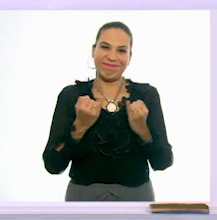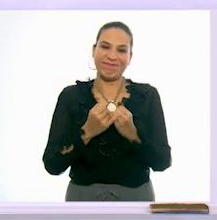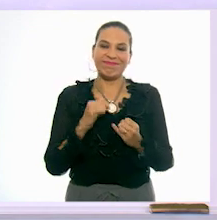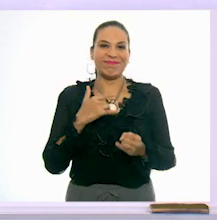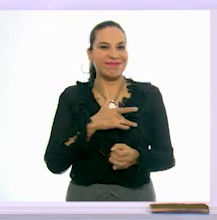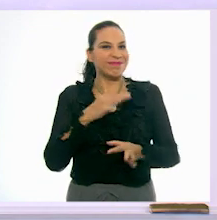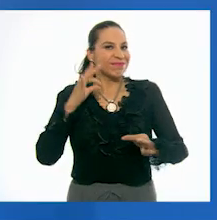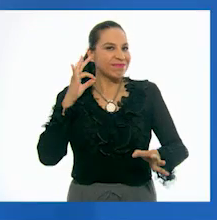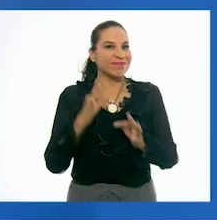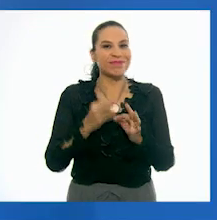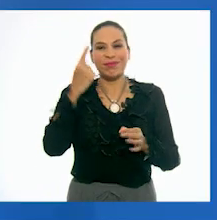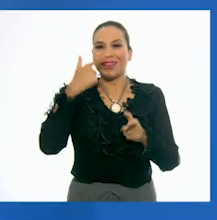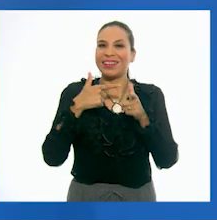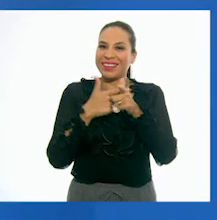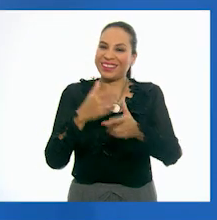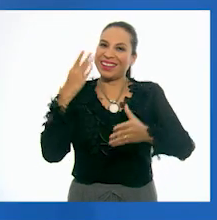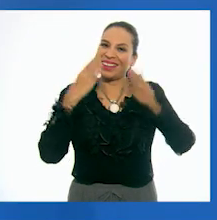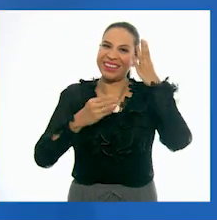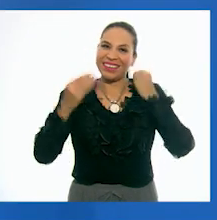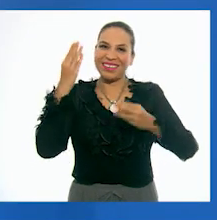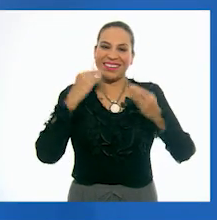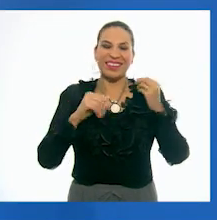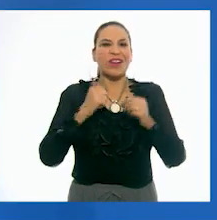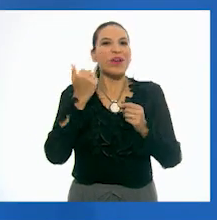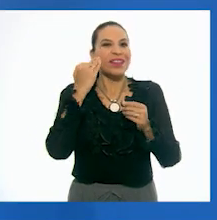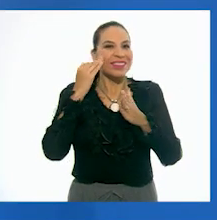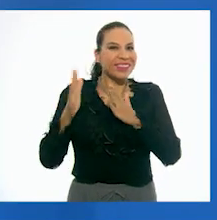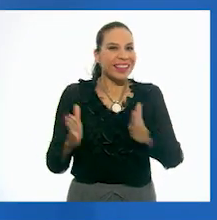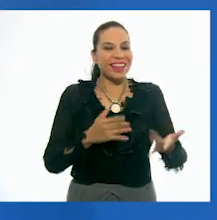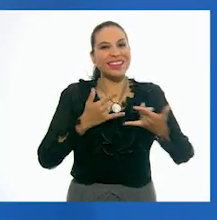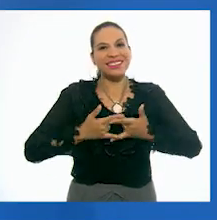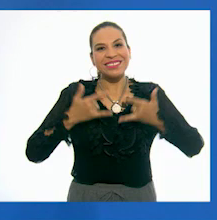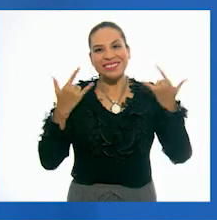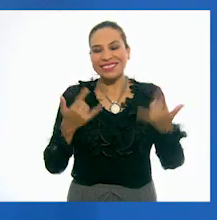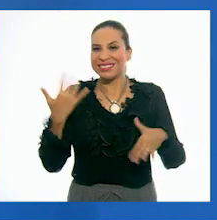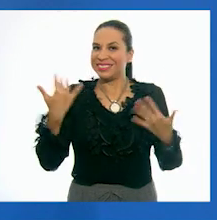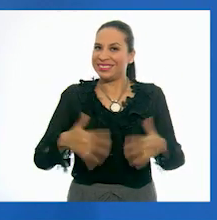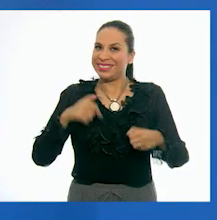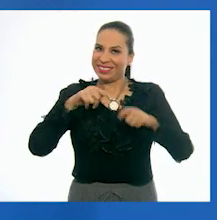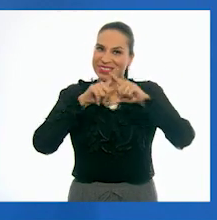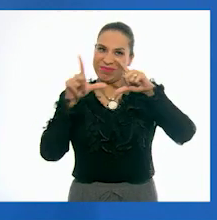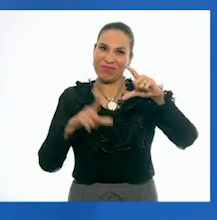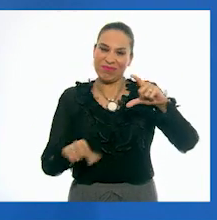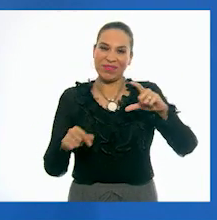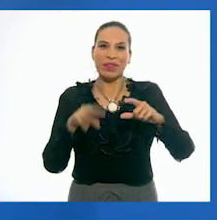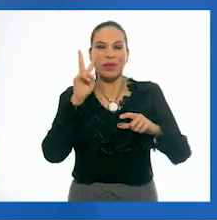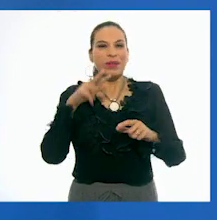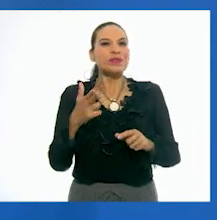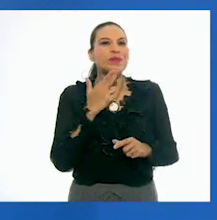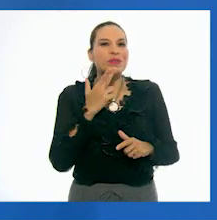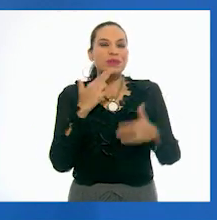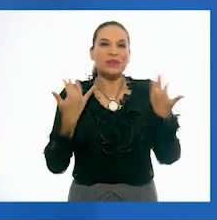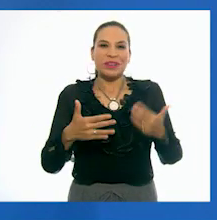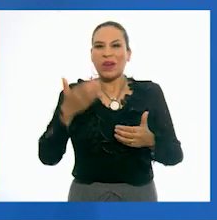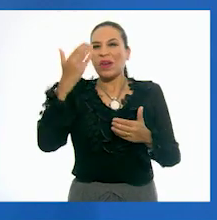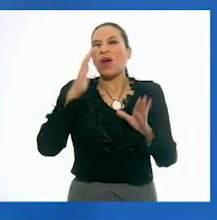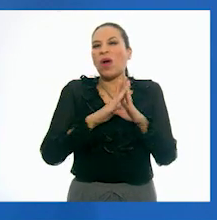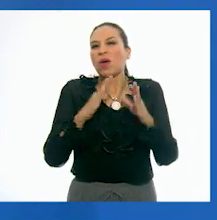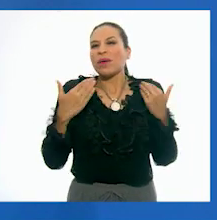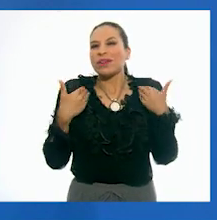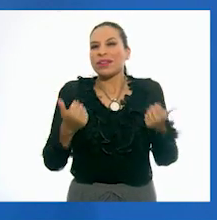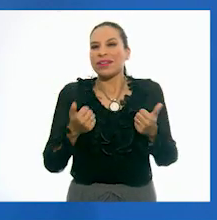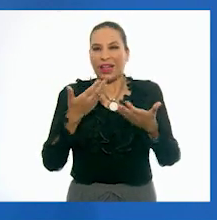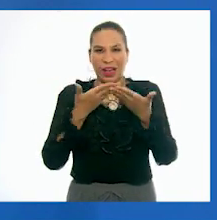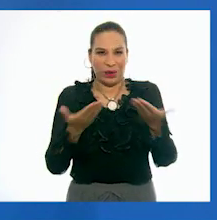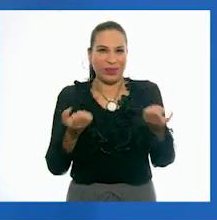estoy lista para seguir aprendiendo sobre otros periodos históricos de nuestro país que nos servirán para entender la